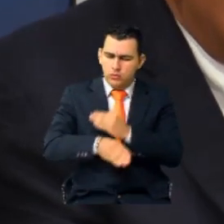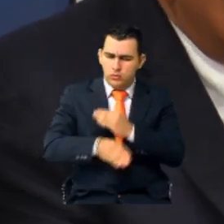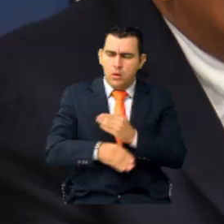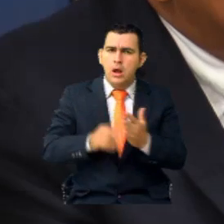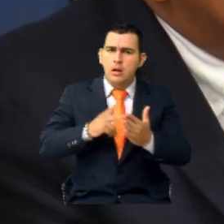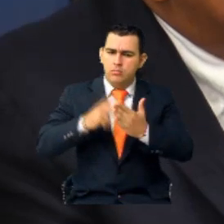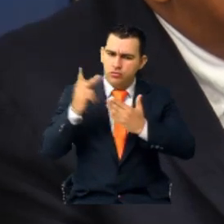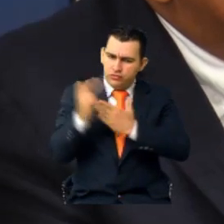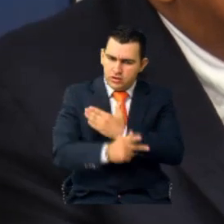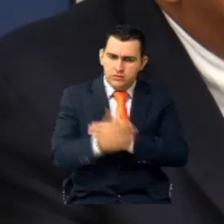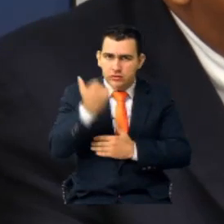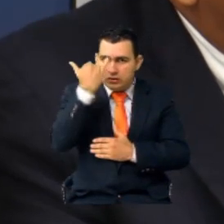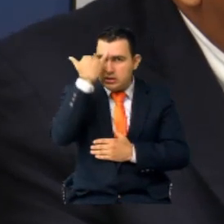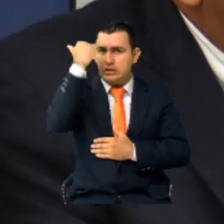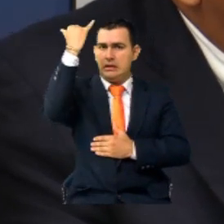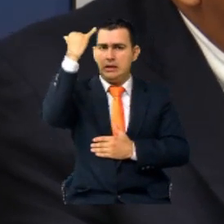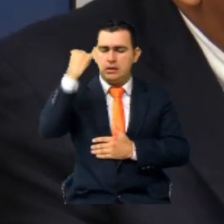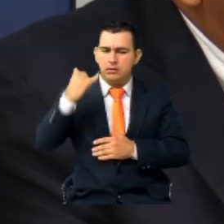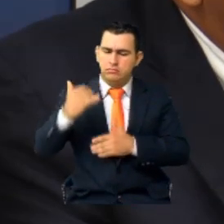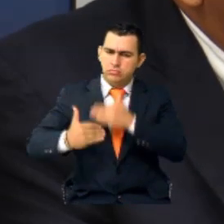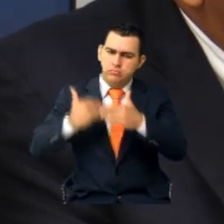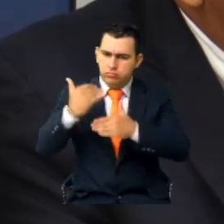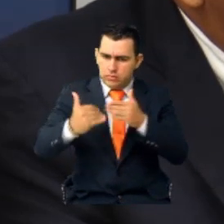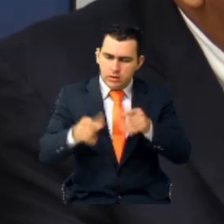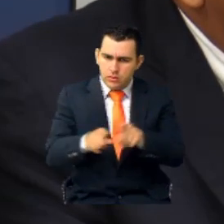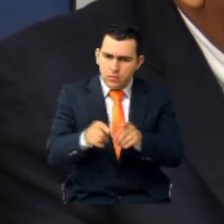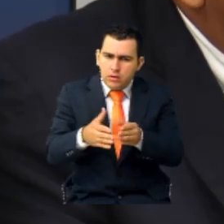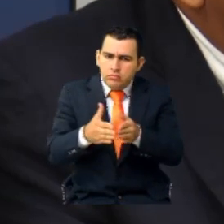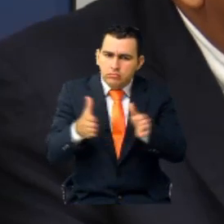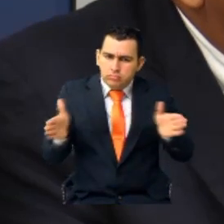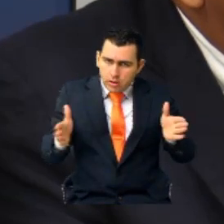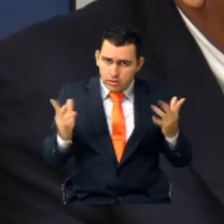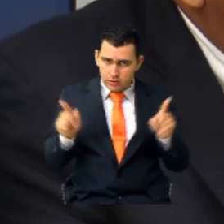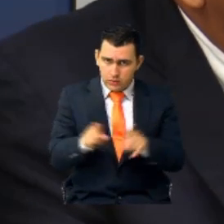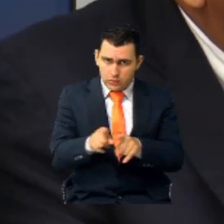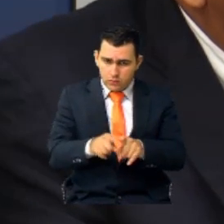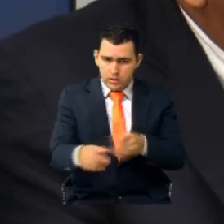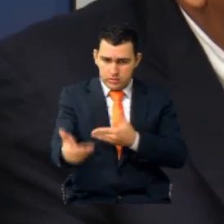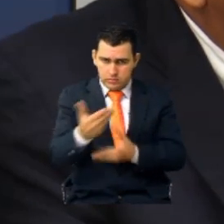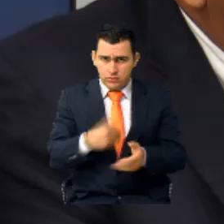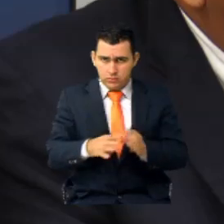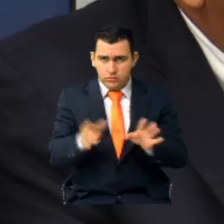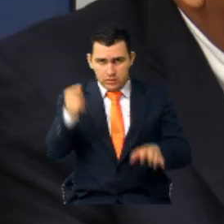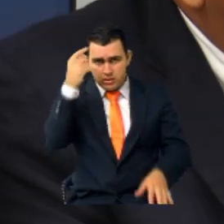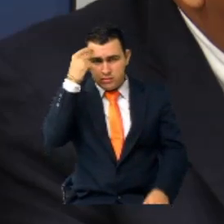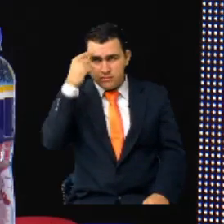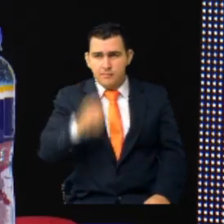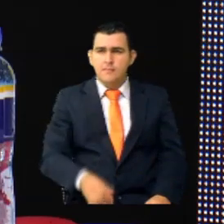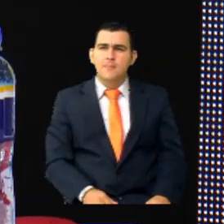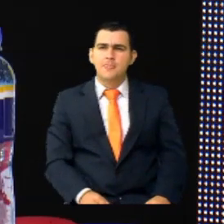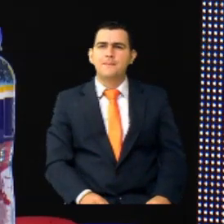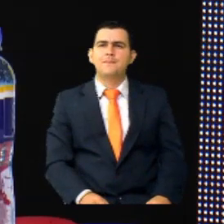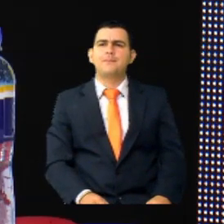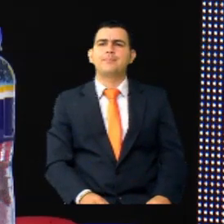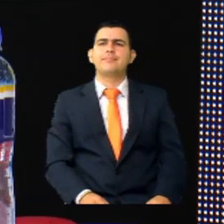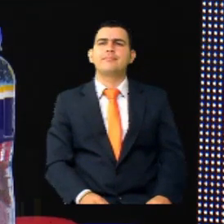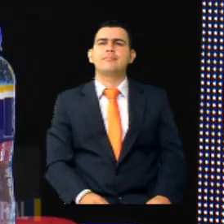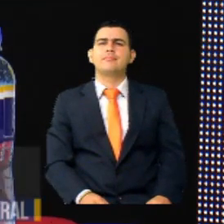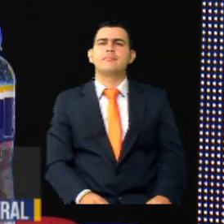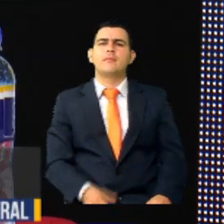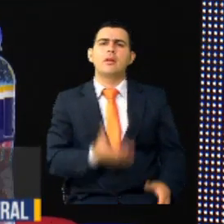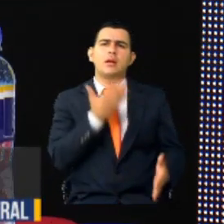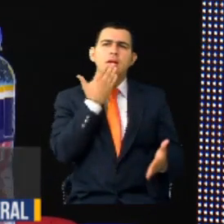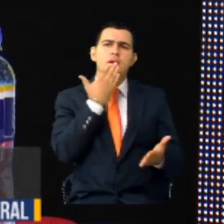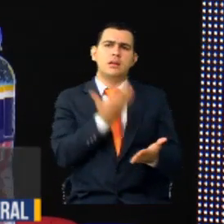e iniciativas que les ameritan desde ese despacho de la Secretaría de Educación? Gracias, Luis Alberto.